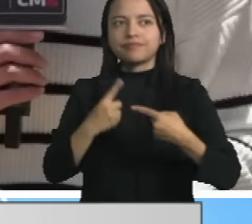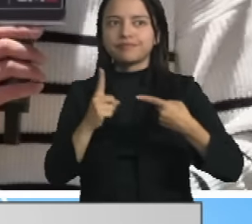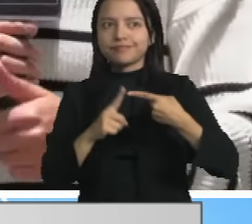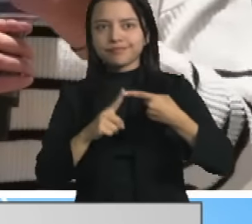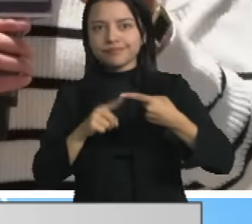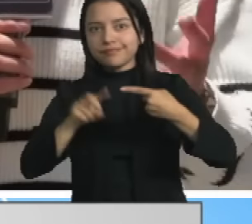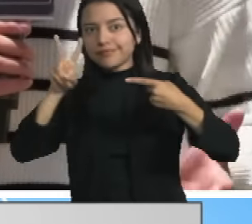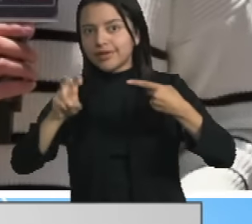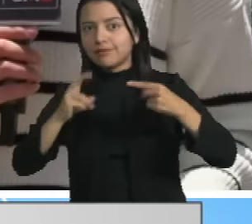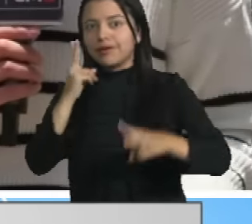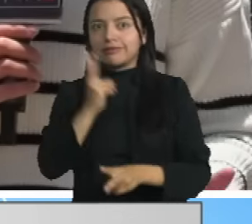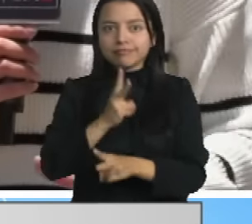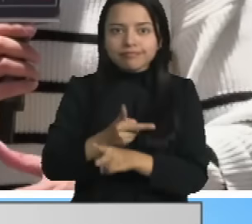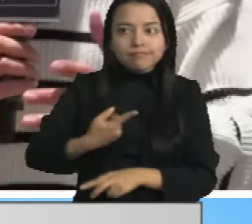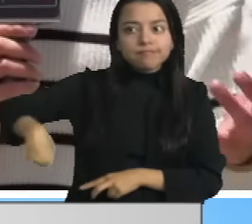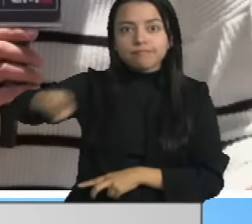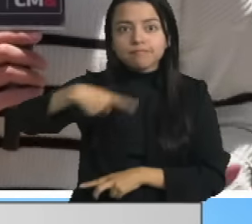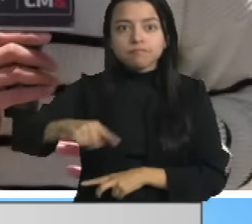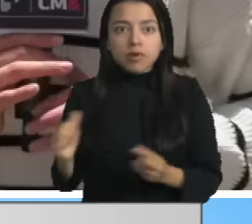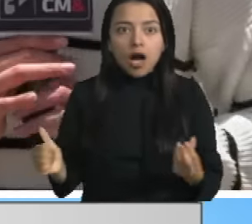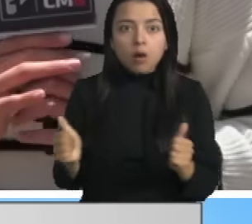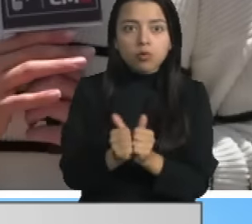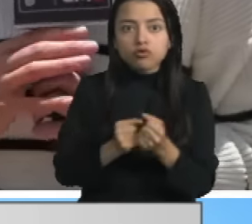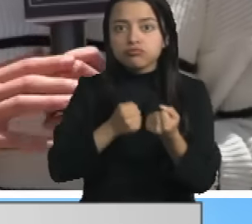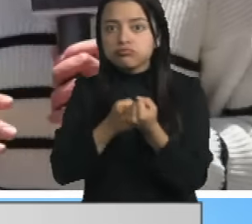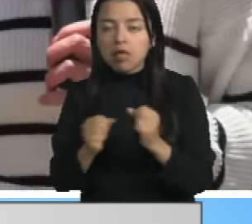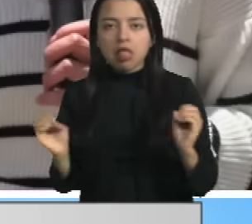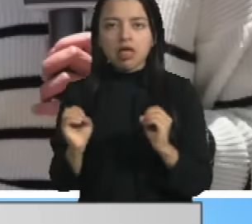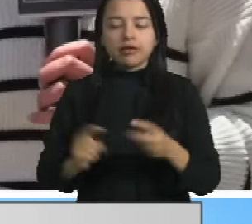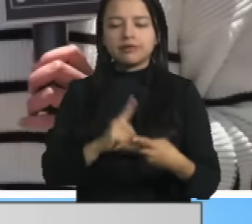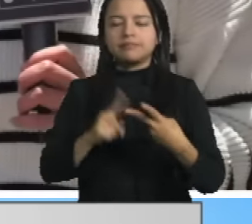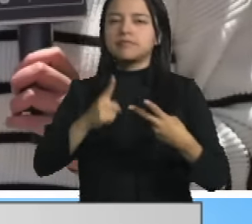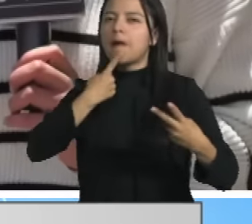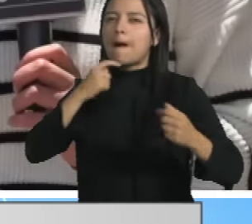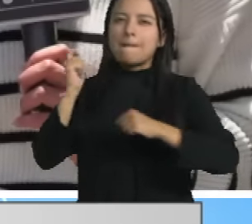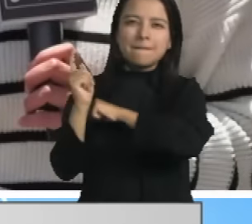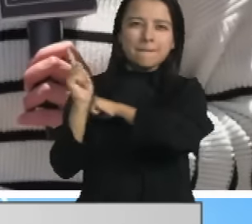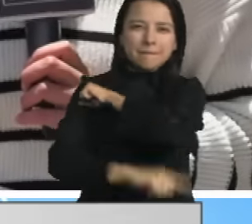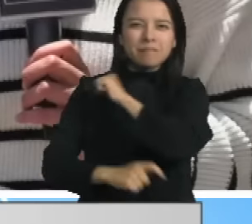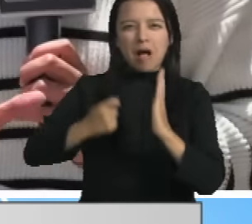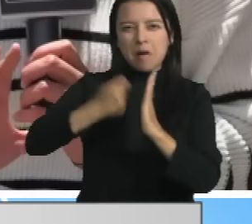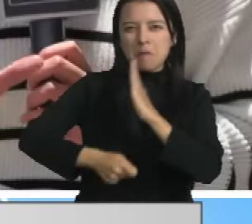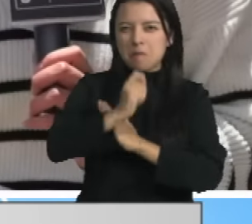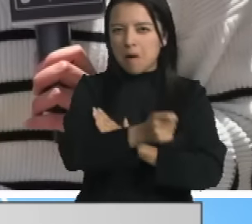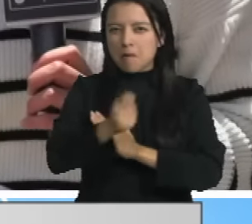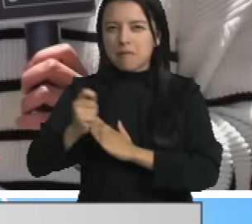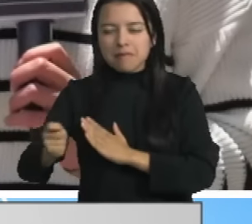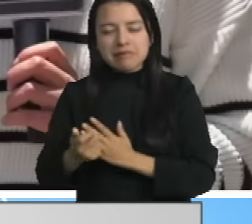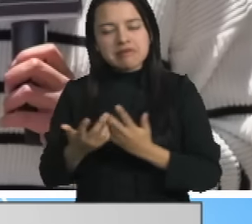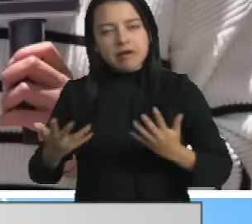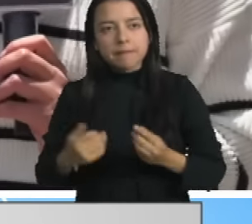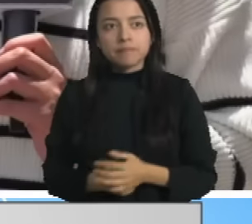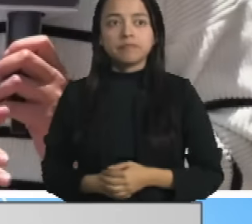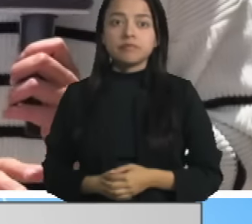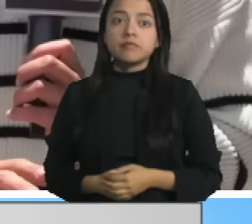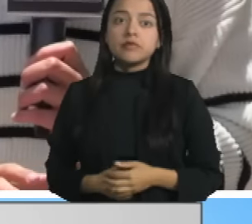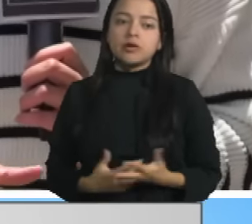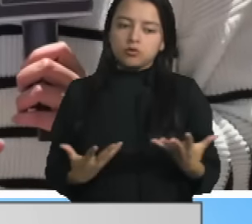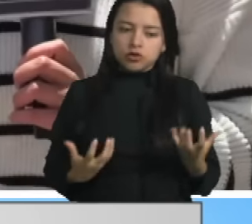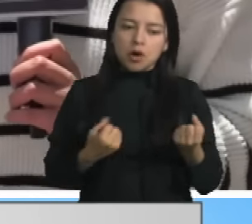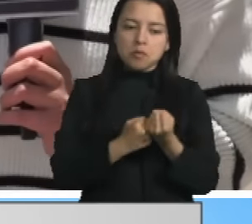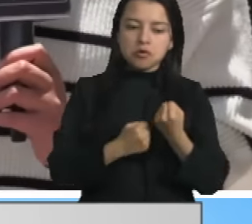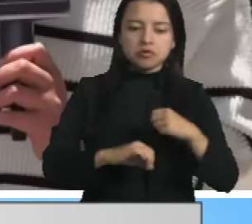de la seguridad, como son los temas también de los comparendos que se realiza. Ellos estuvieron aquí en el Ministerio de Transporte apoyando este paro camionero y, como